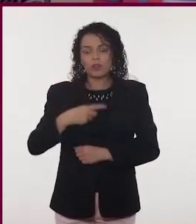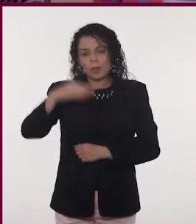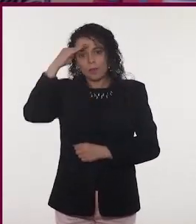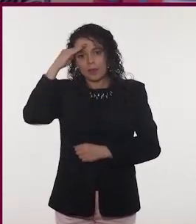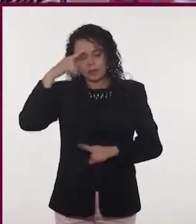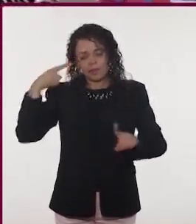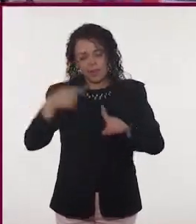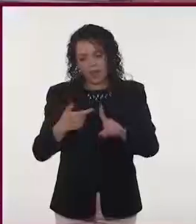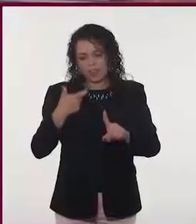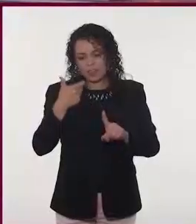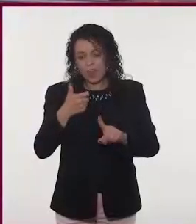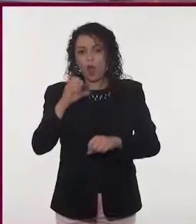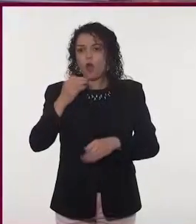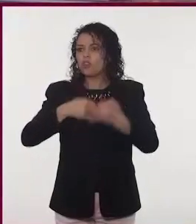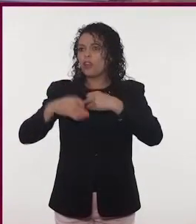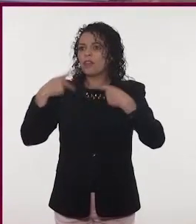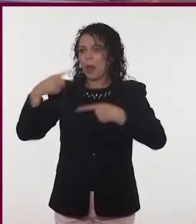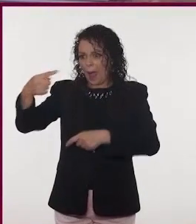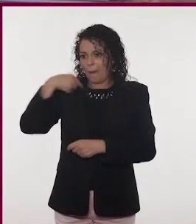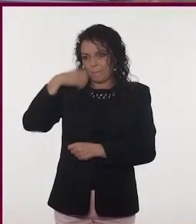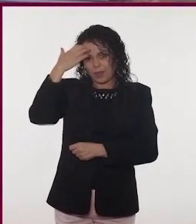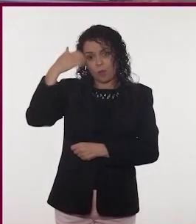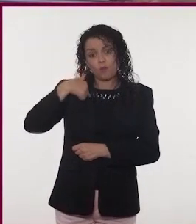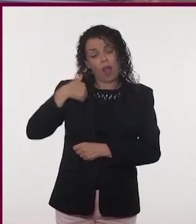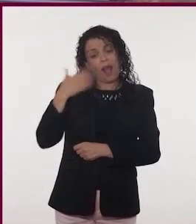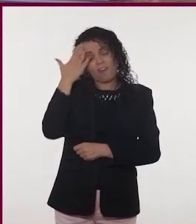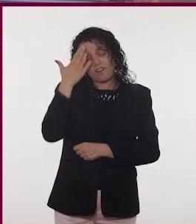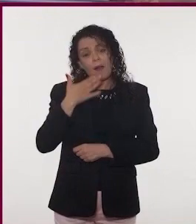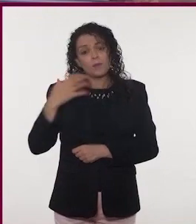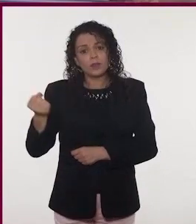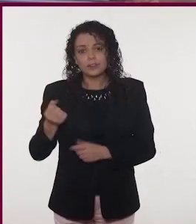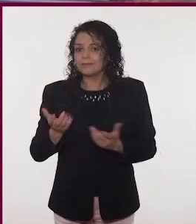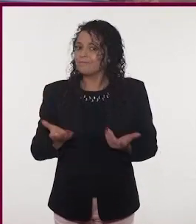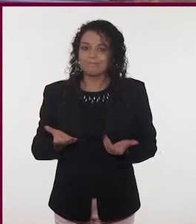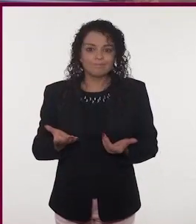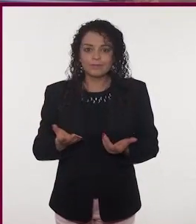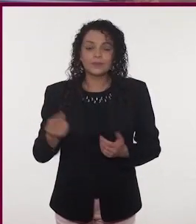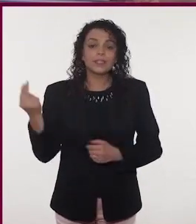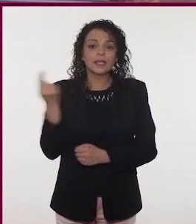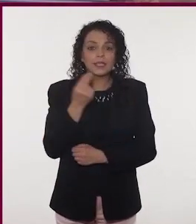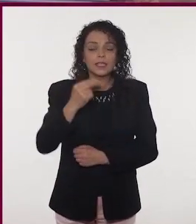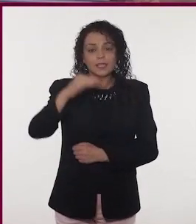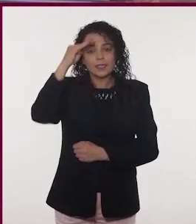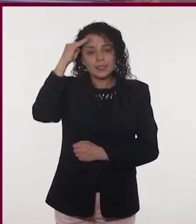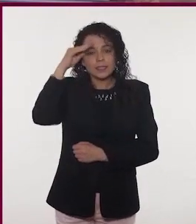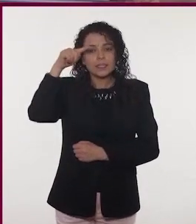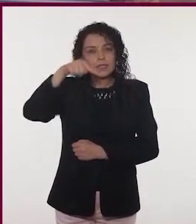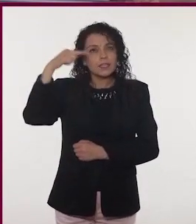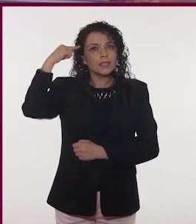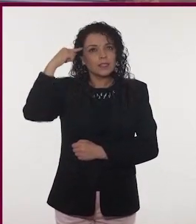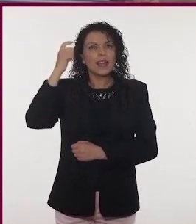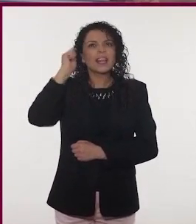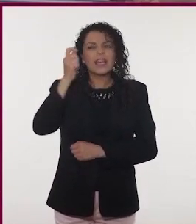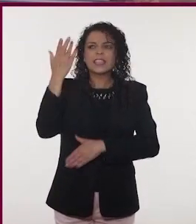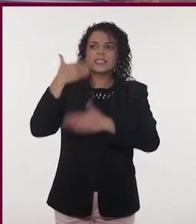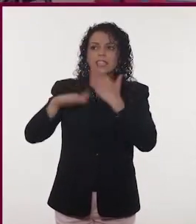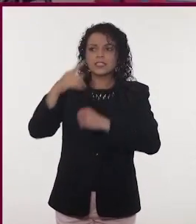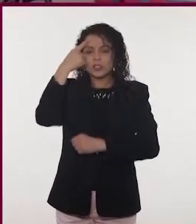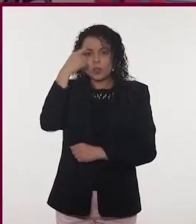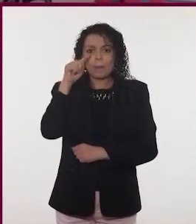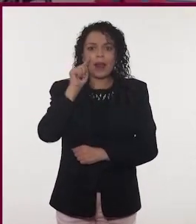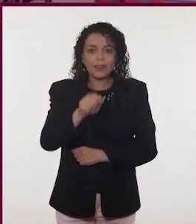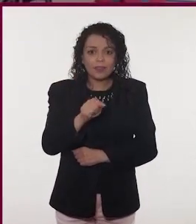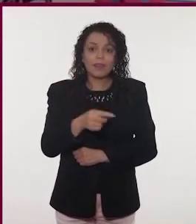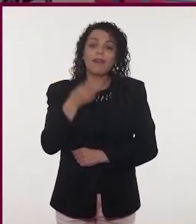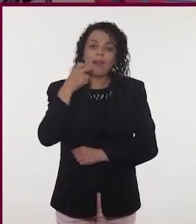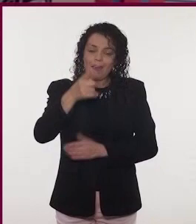o la popularidad. Te invito a que con calma reflexiones y definas lo que realmente significa el éxito para ti. Y